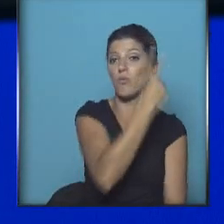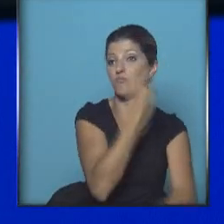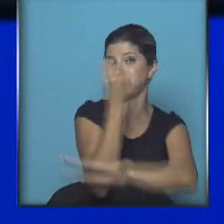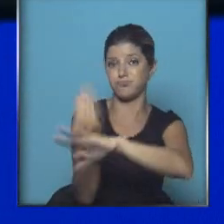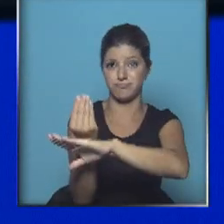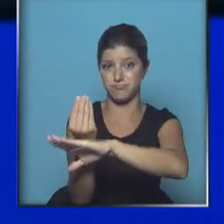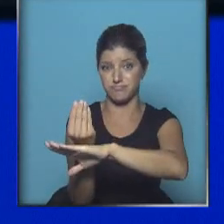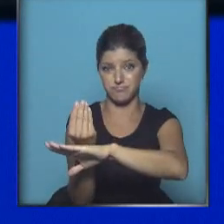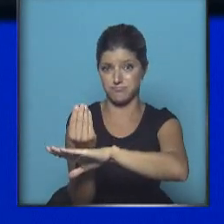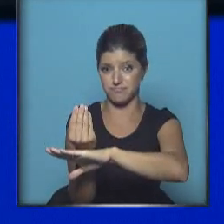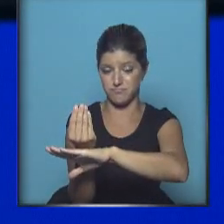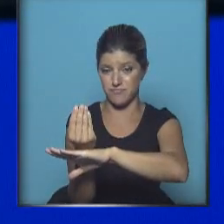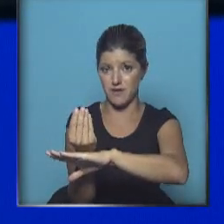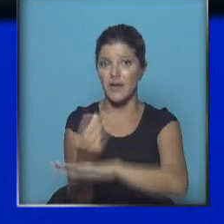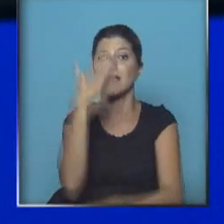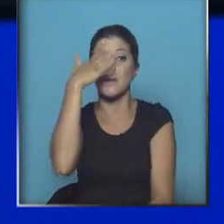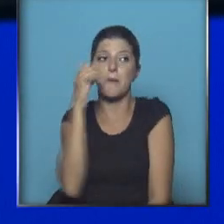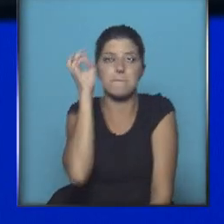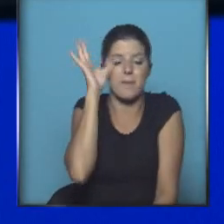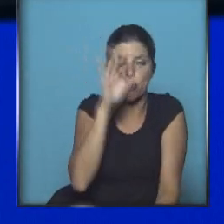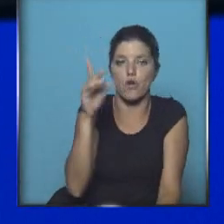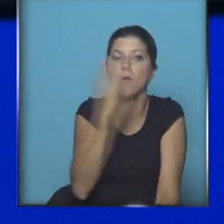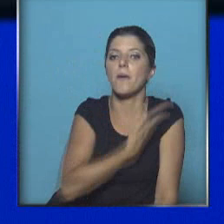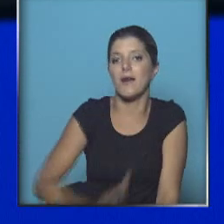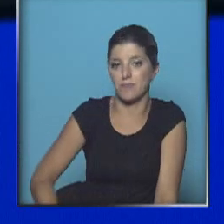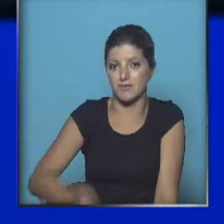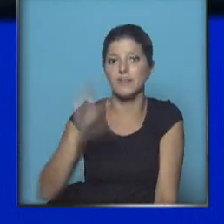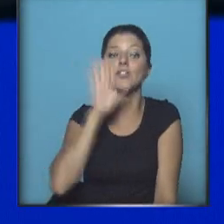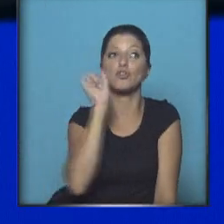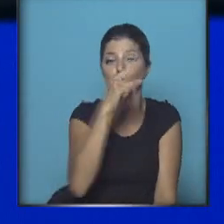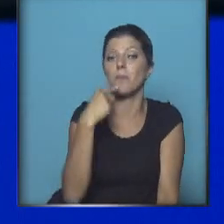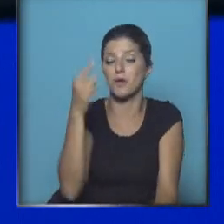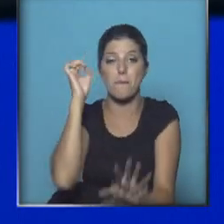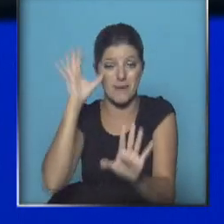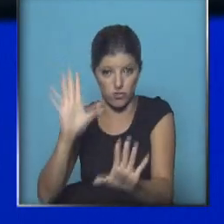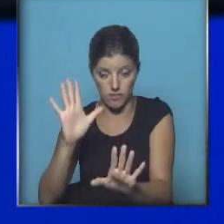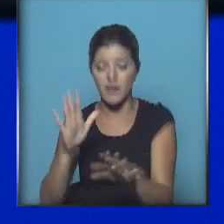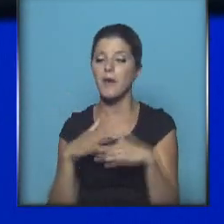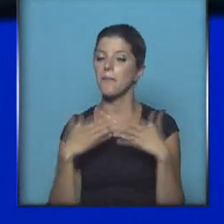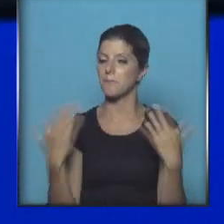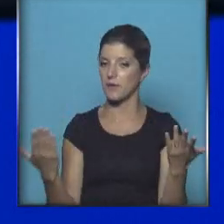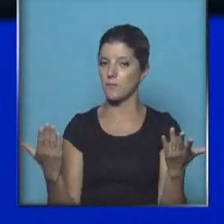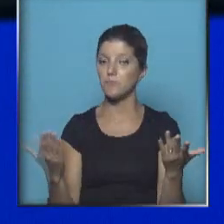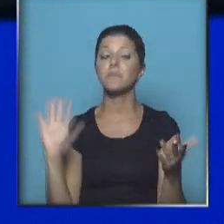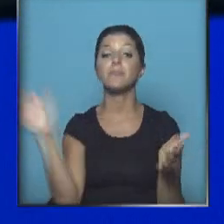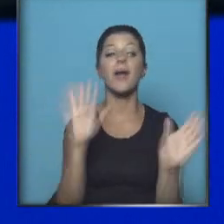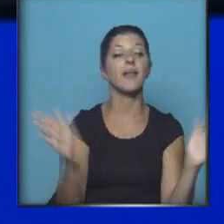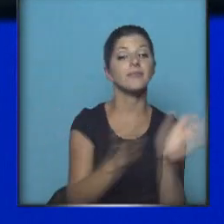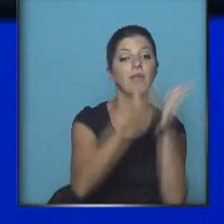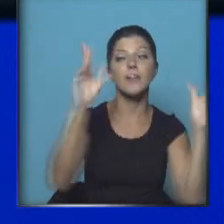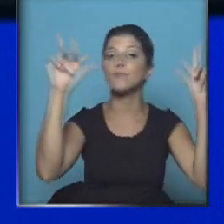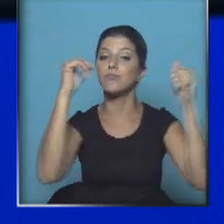baja jerarquía, por lo cual luego se disculpó Obama, claro, más adelante. Pero, digamos, para la construcción mediática,